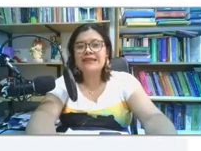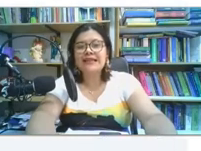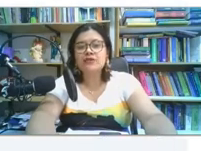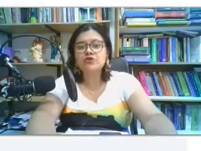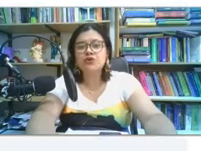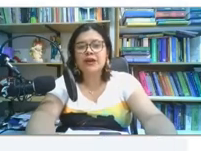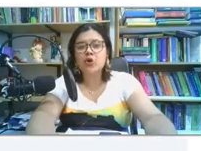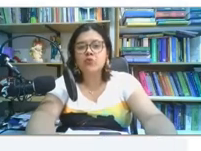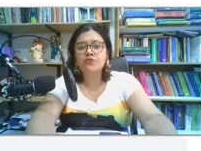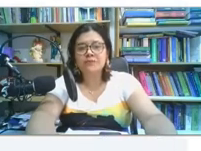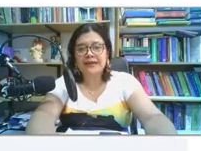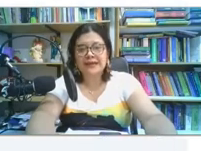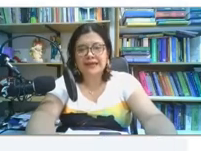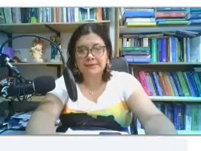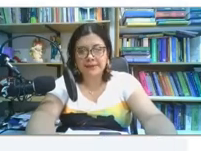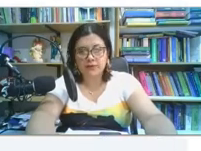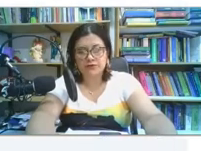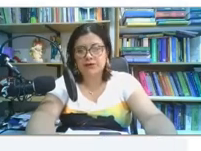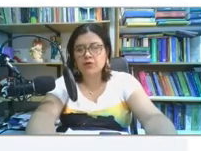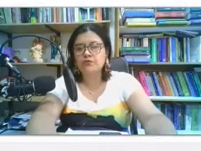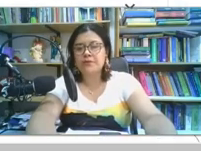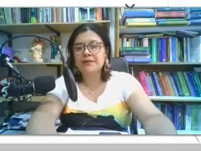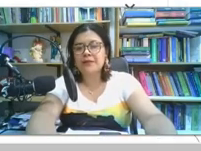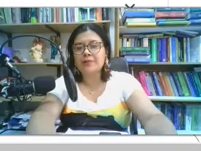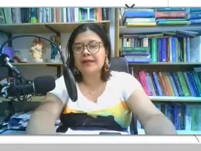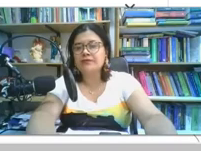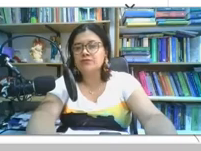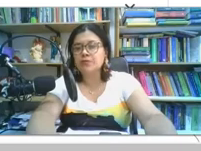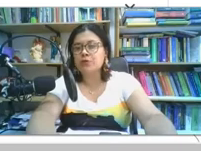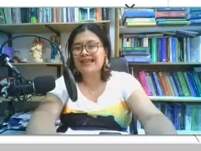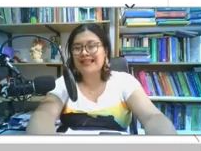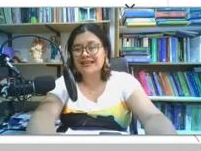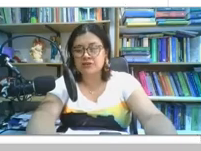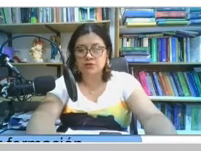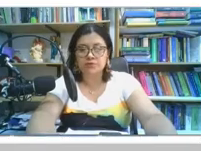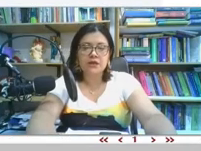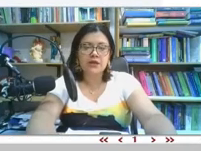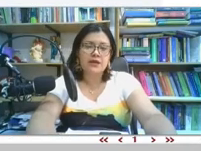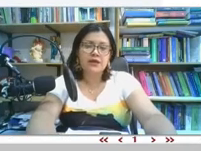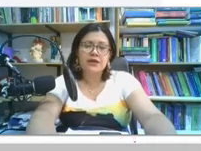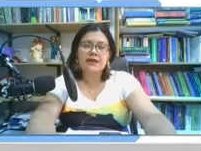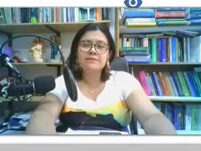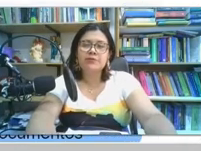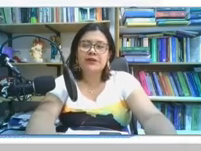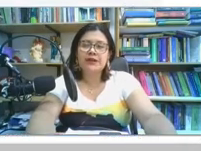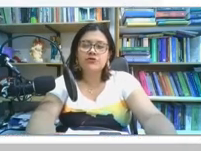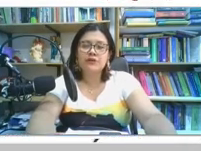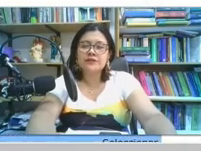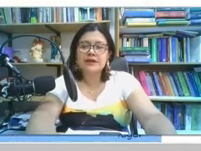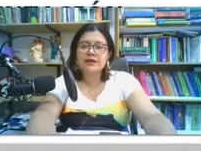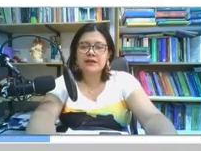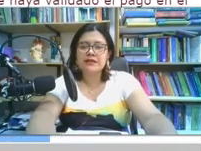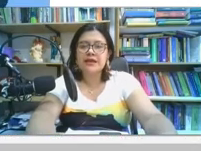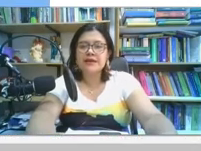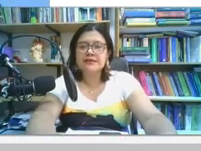habilite la opción de confirmar el empleo y confirmar el empleo para que nos vote el registro es importante que yo